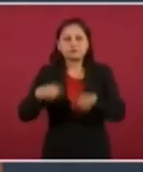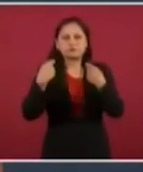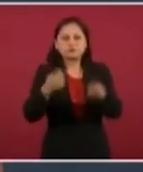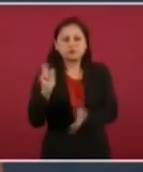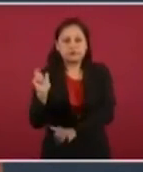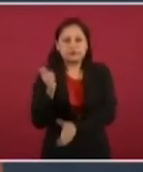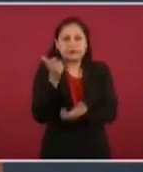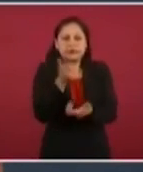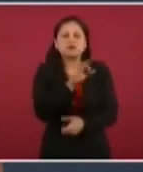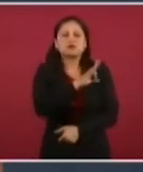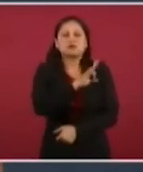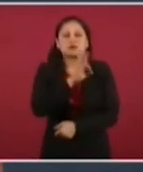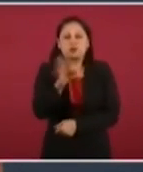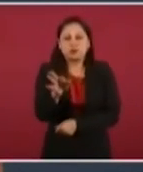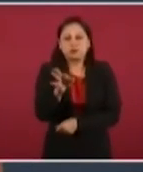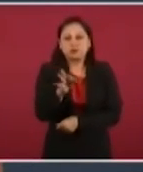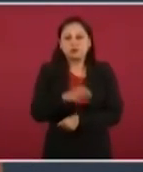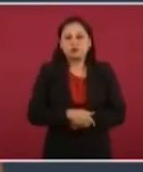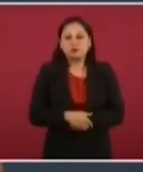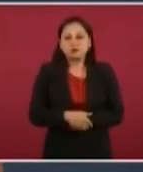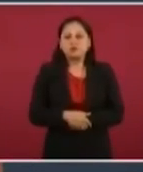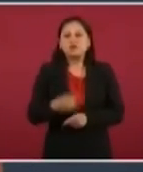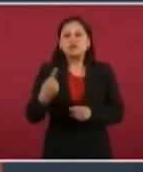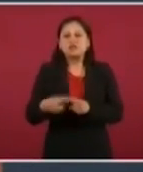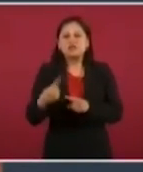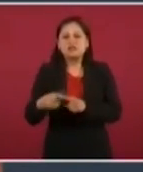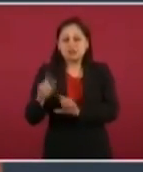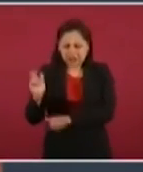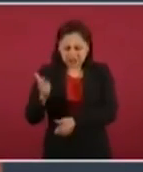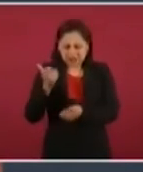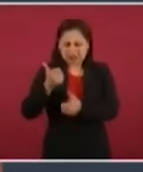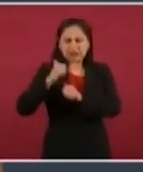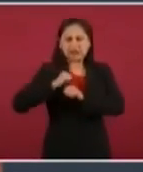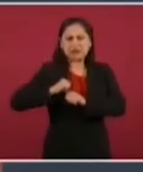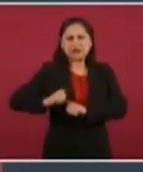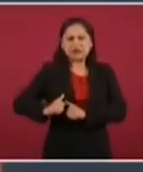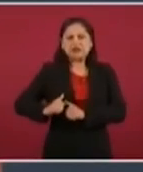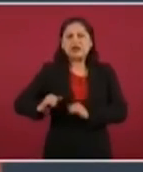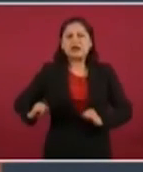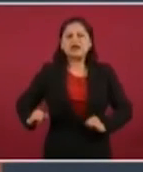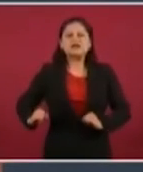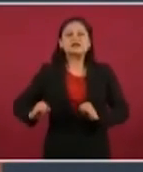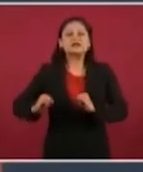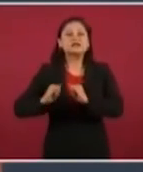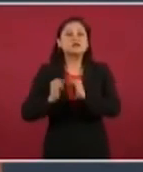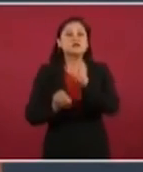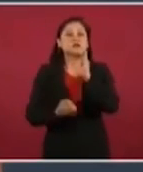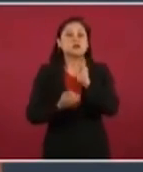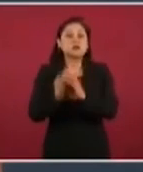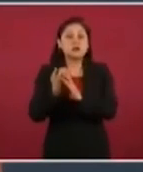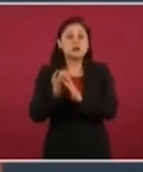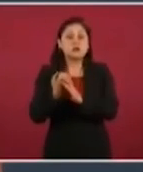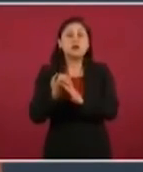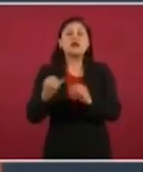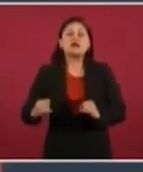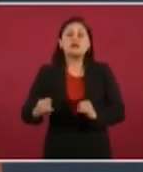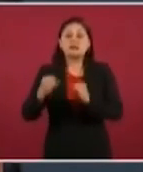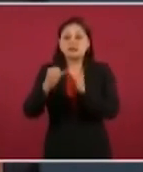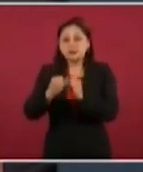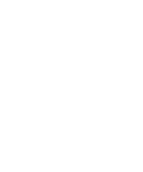entrega el recién creado Instituto para devolver al pueblo lo robado.